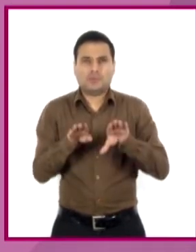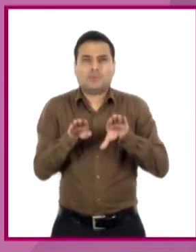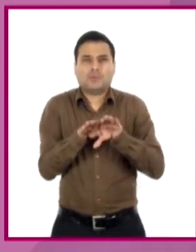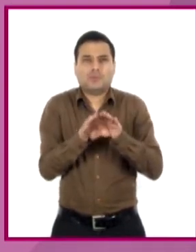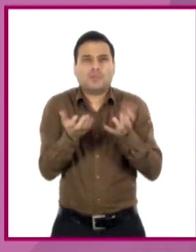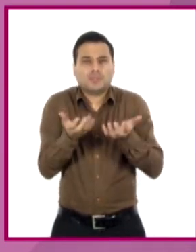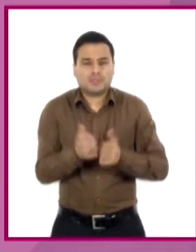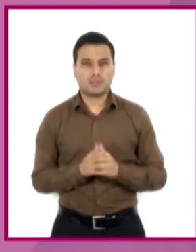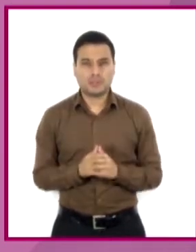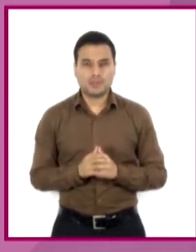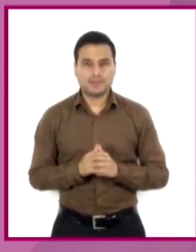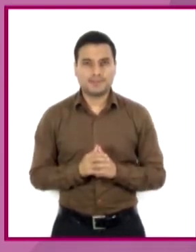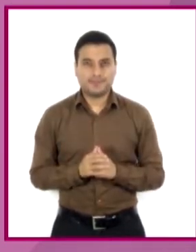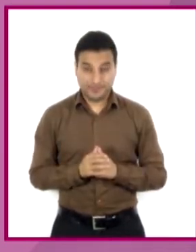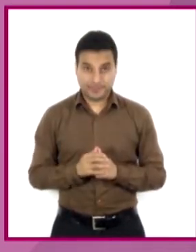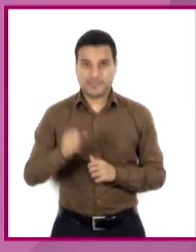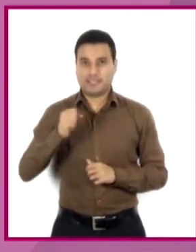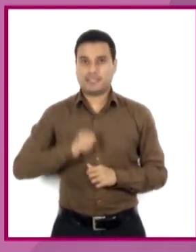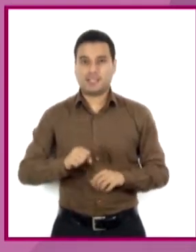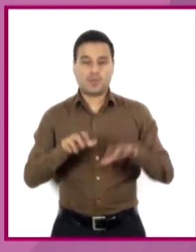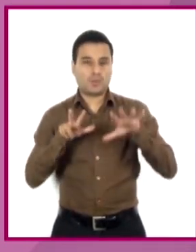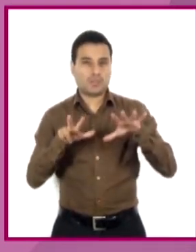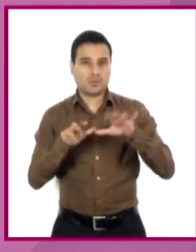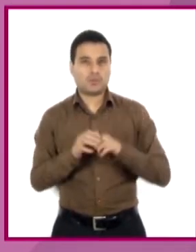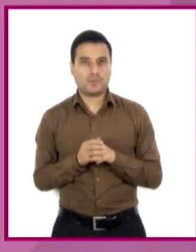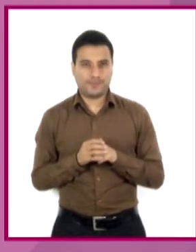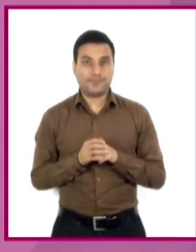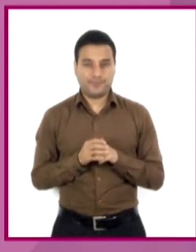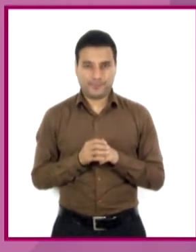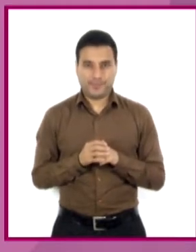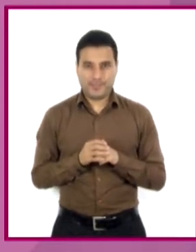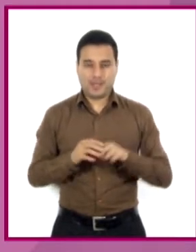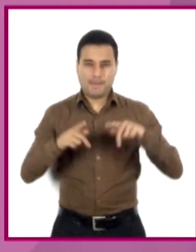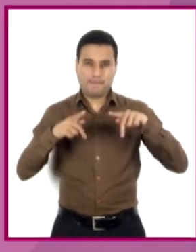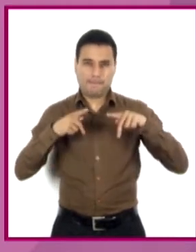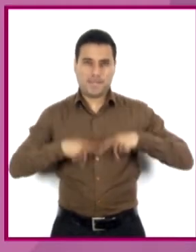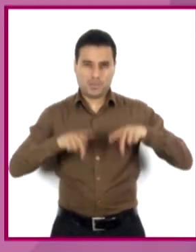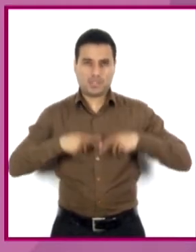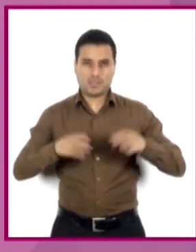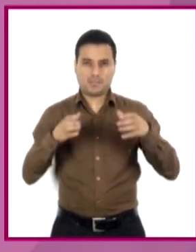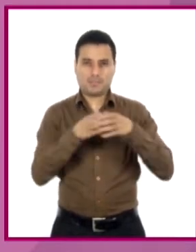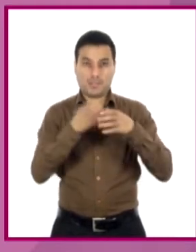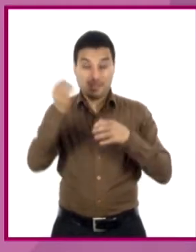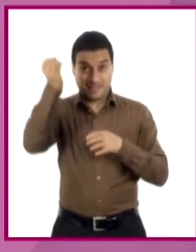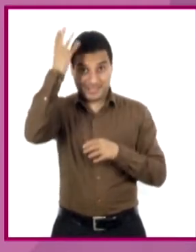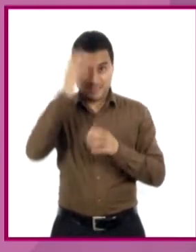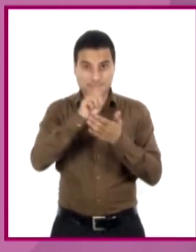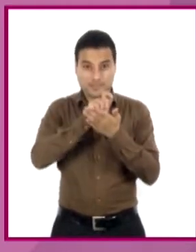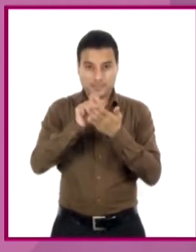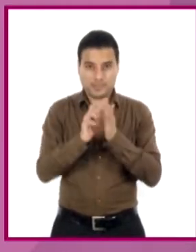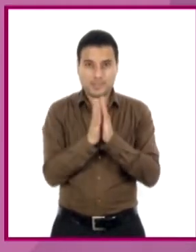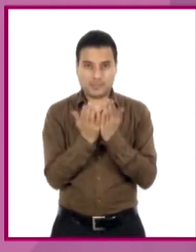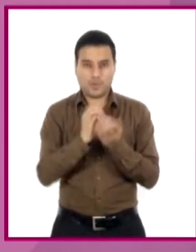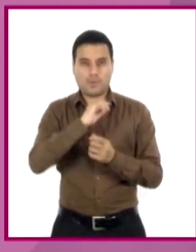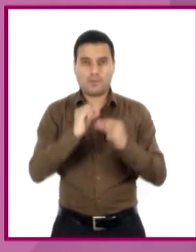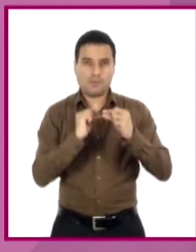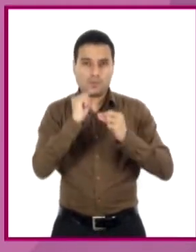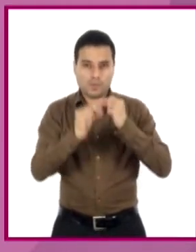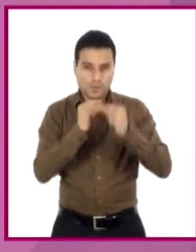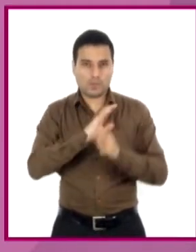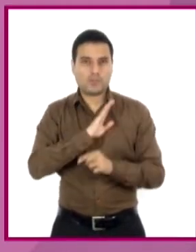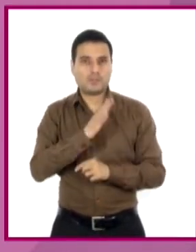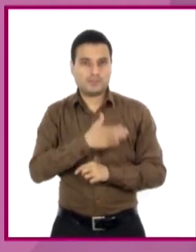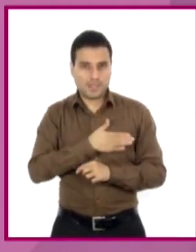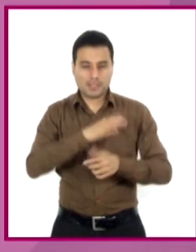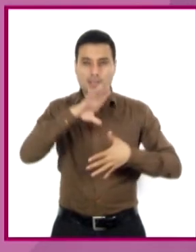América? Durante el siglo XVIII, las ideas de la Ilustración se difundieron poco a poco en España y en sus colonias